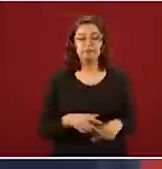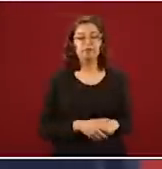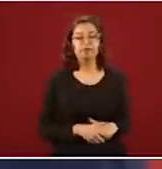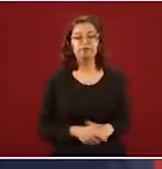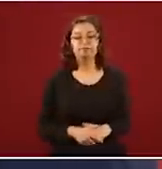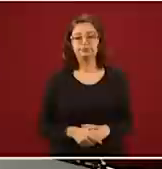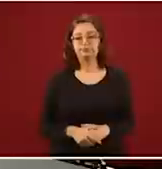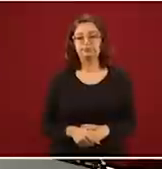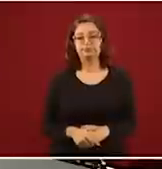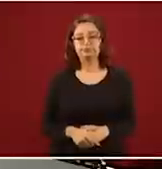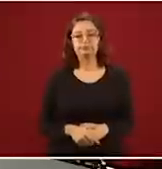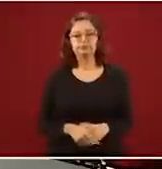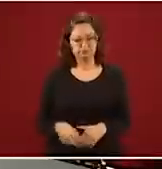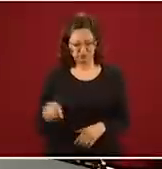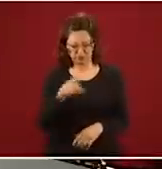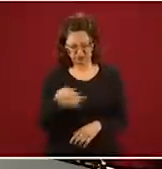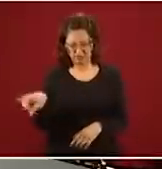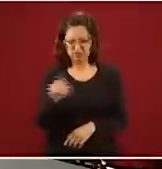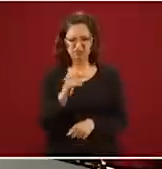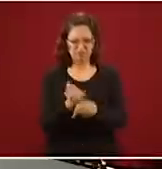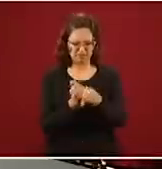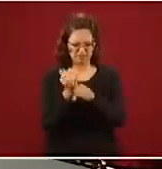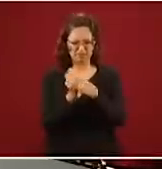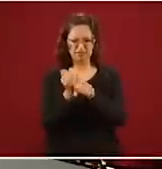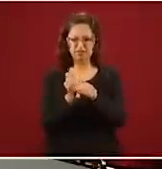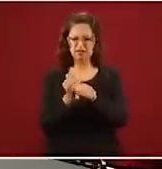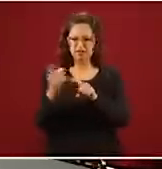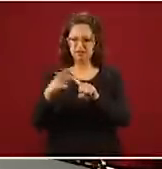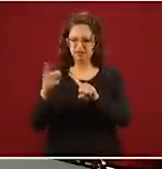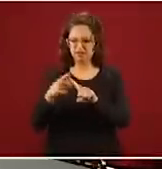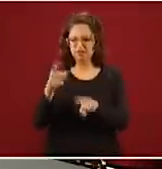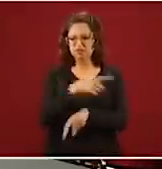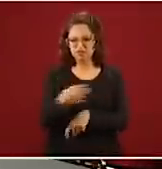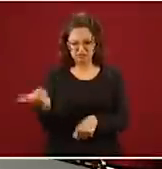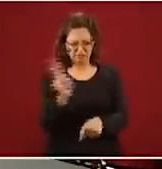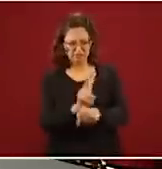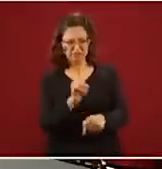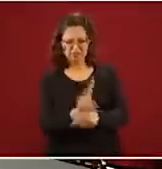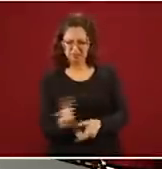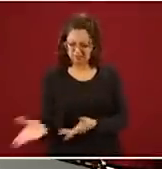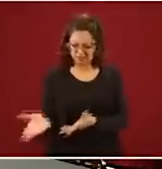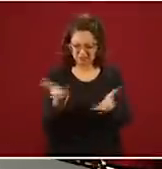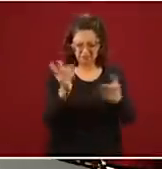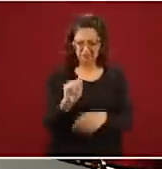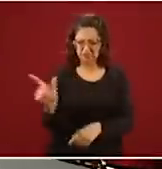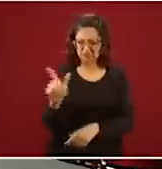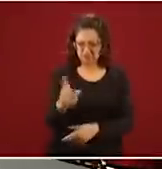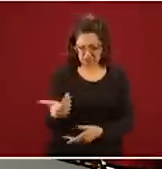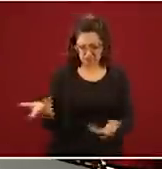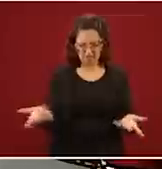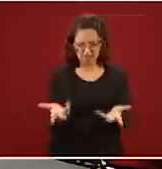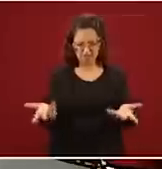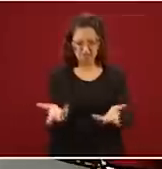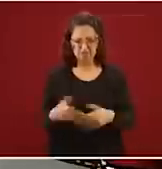no, ahí les queda de tarea a ustedes. Ustedes son mirones profesionales. O sea,